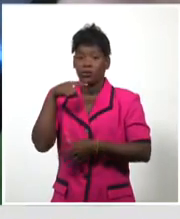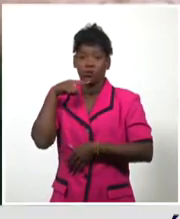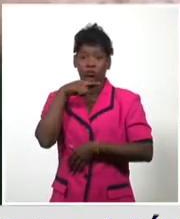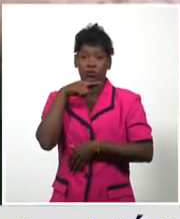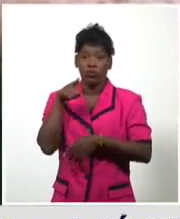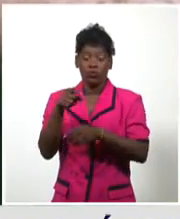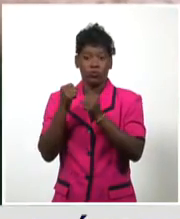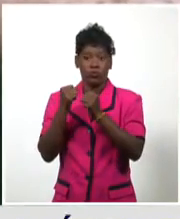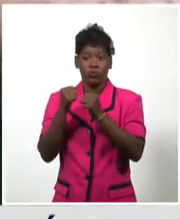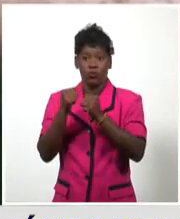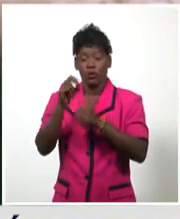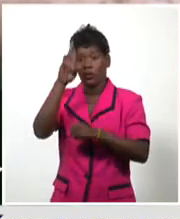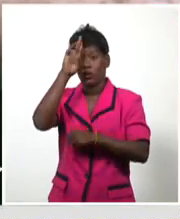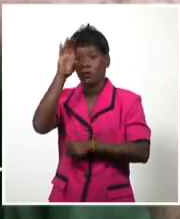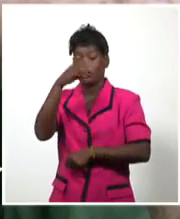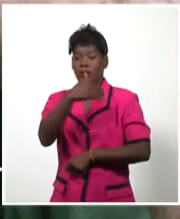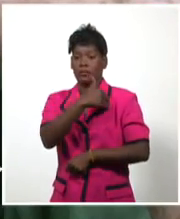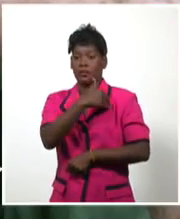Duani.